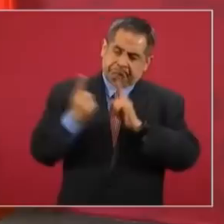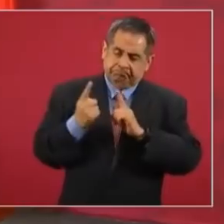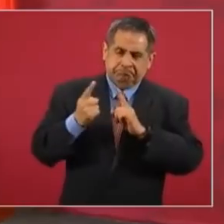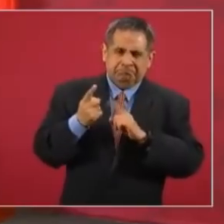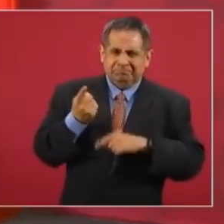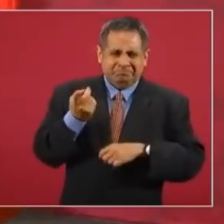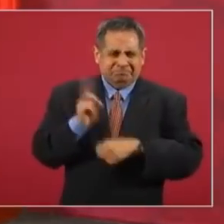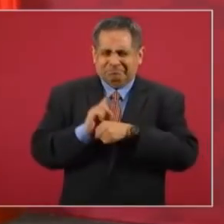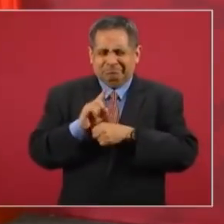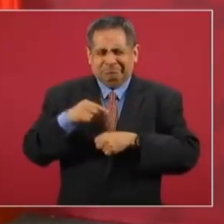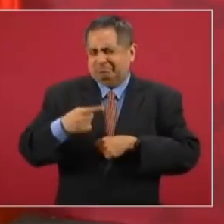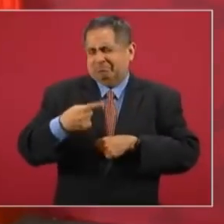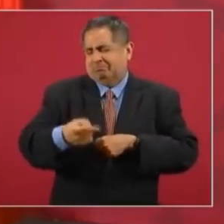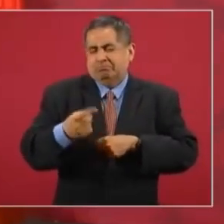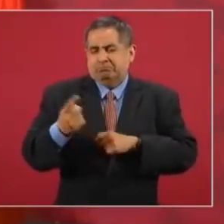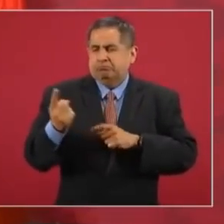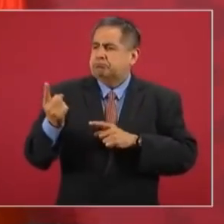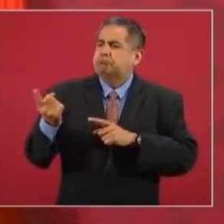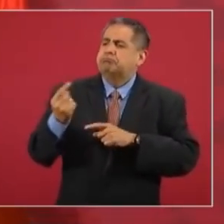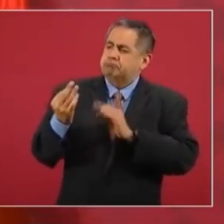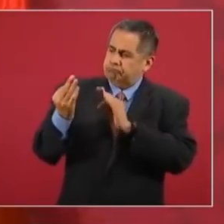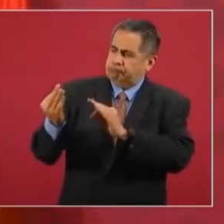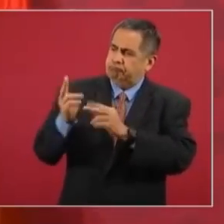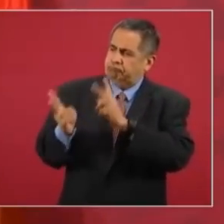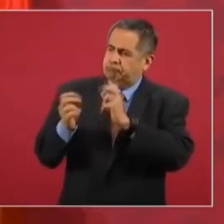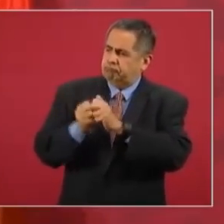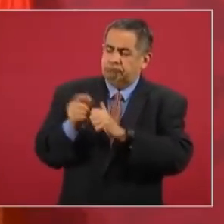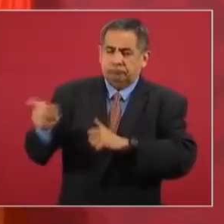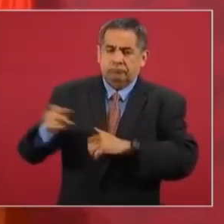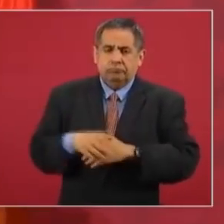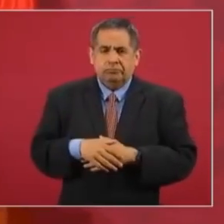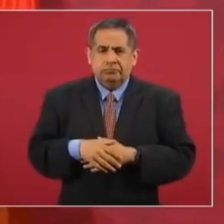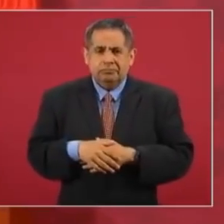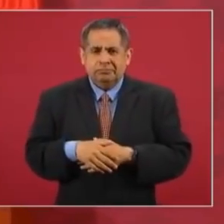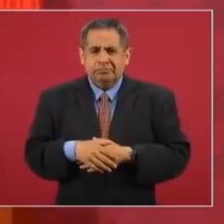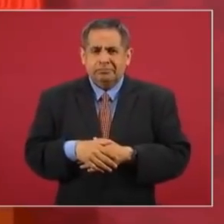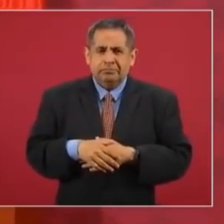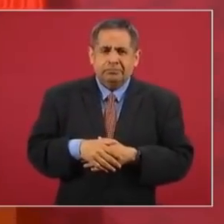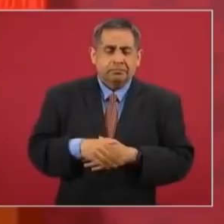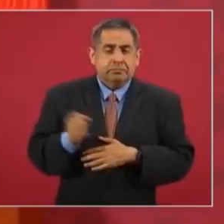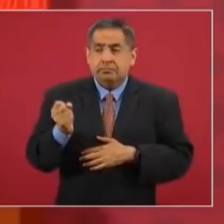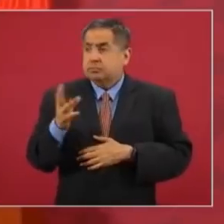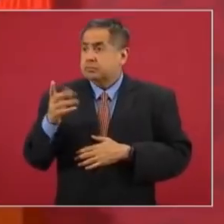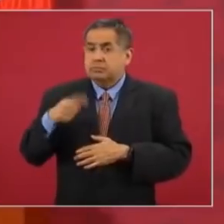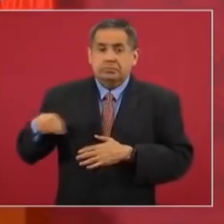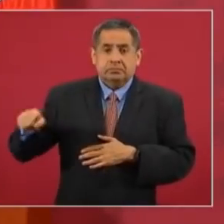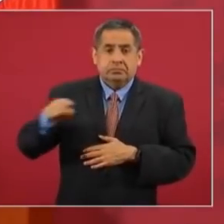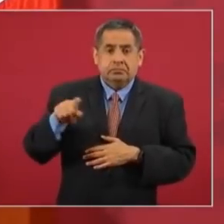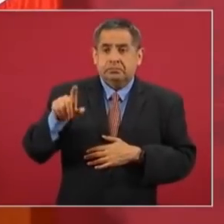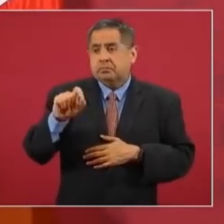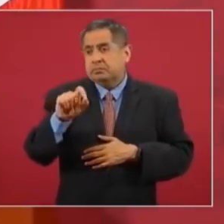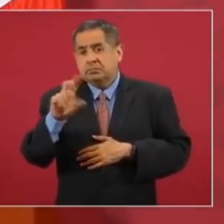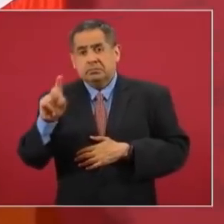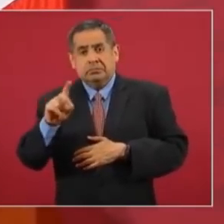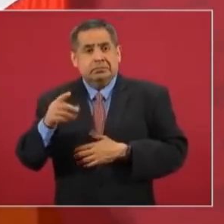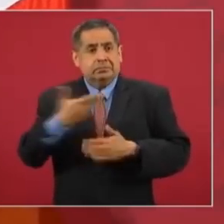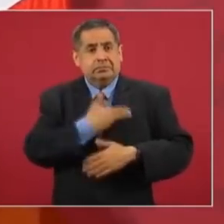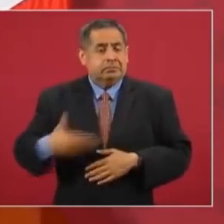al día siguiente o a los 2 días, y llegaban 20 o 30 presidentes